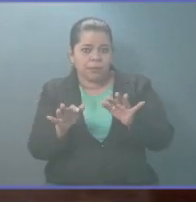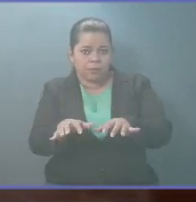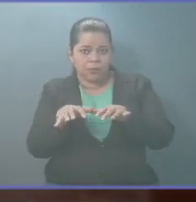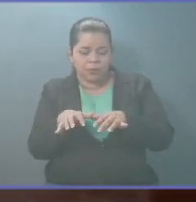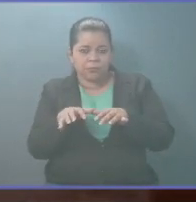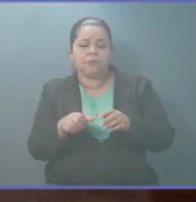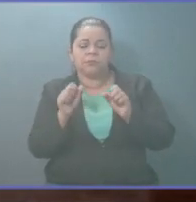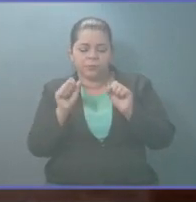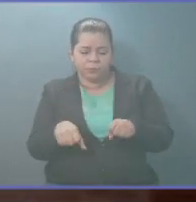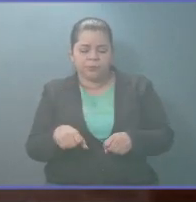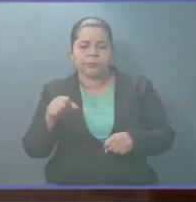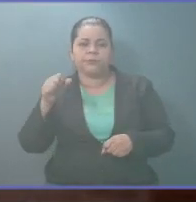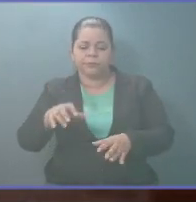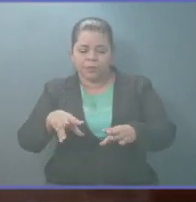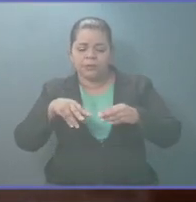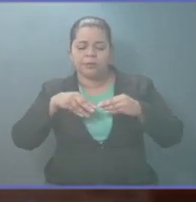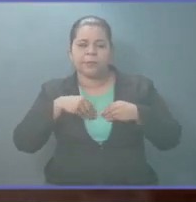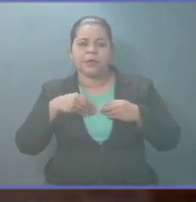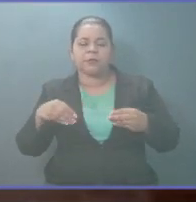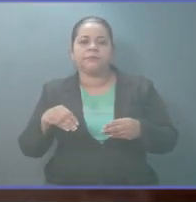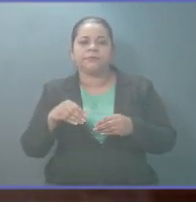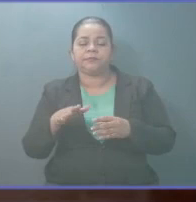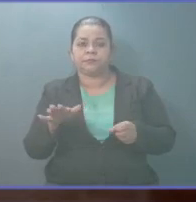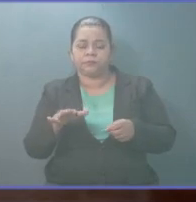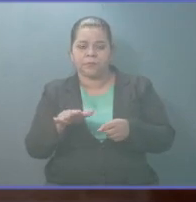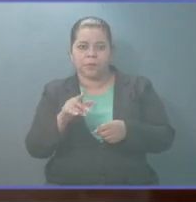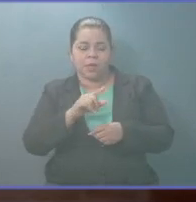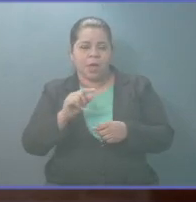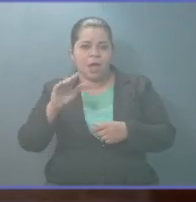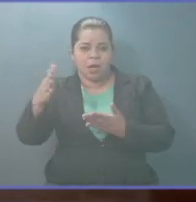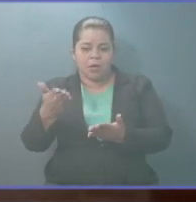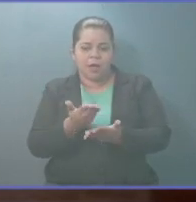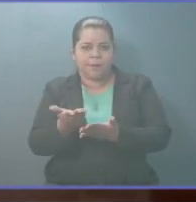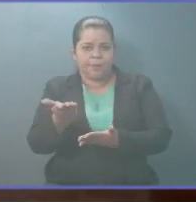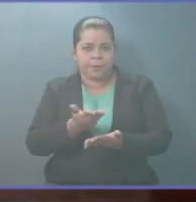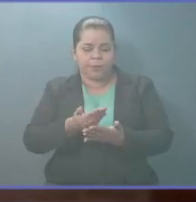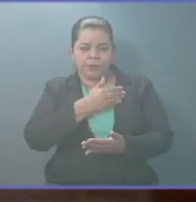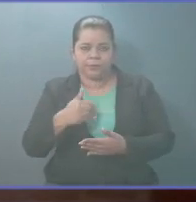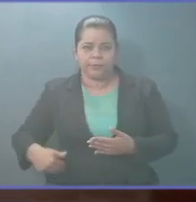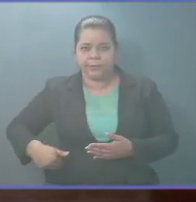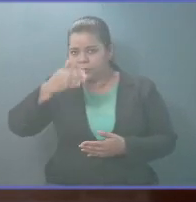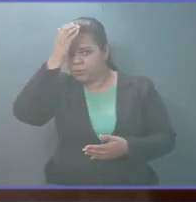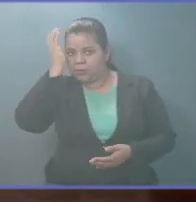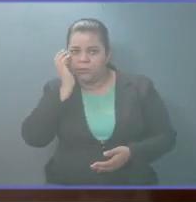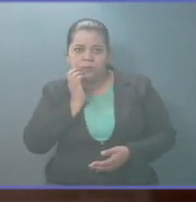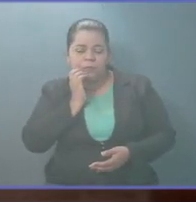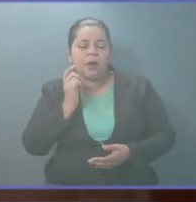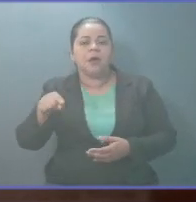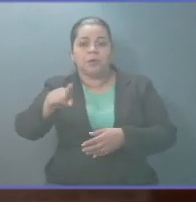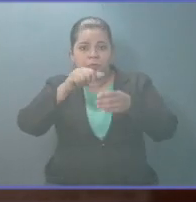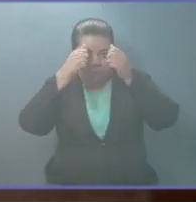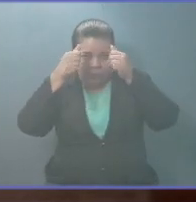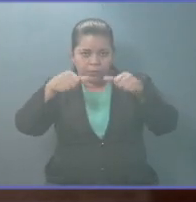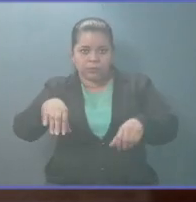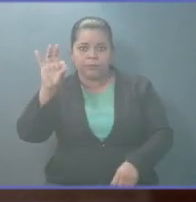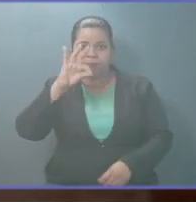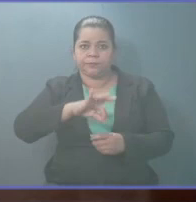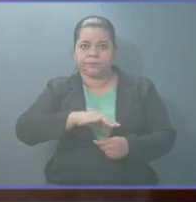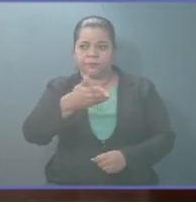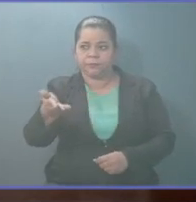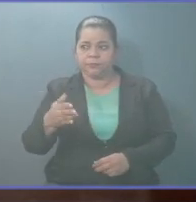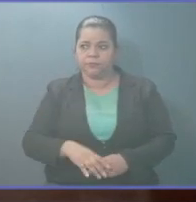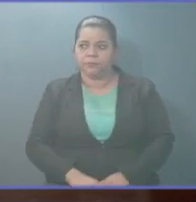al suelo. Pero los imperativos hipotéticos, resulta que la premisa para que se cumpla tienen que coincidir un montón de